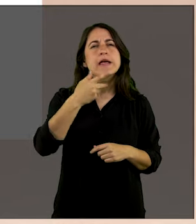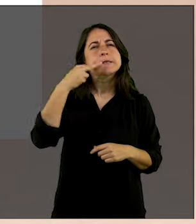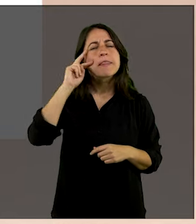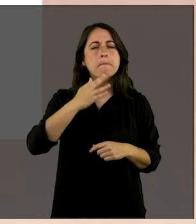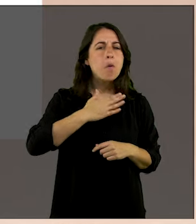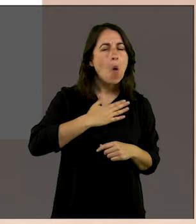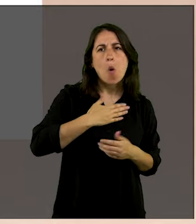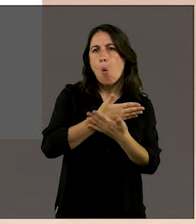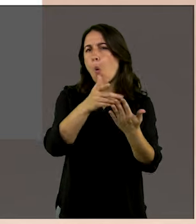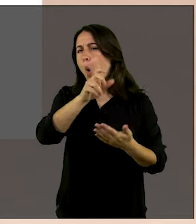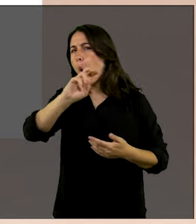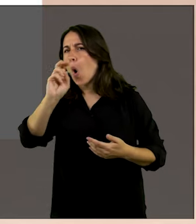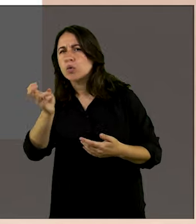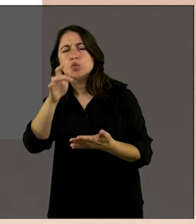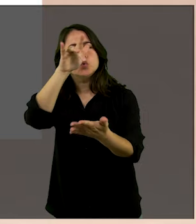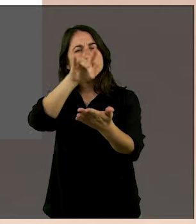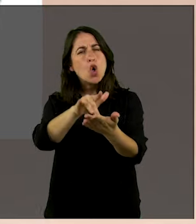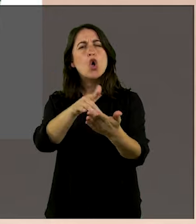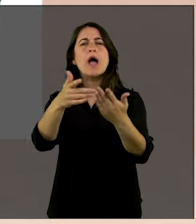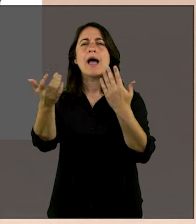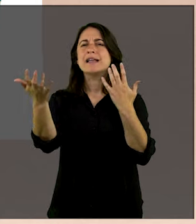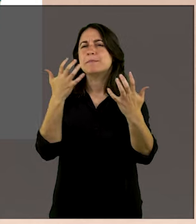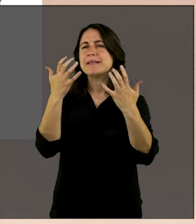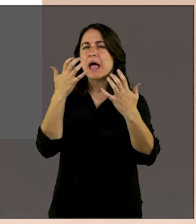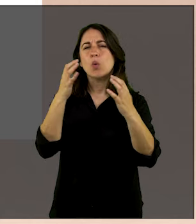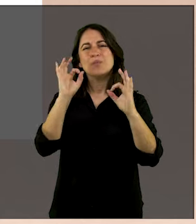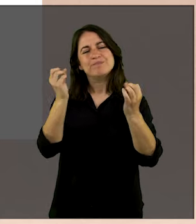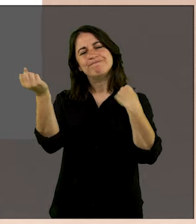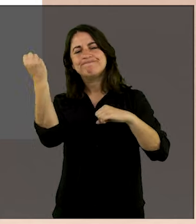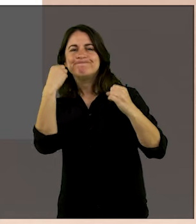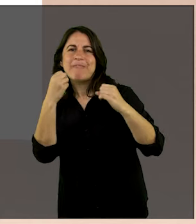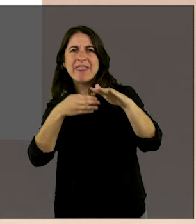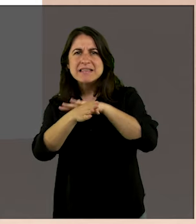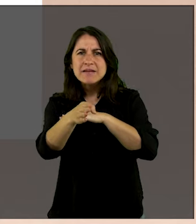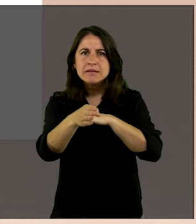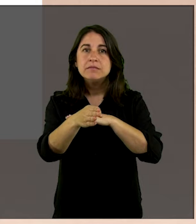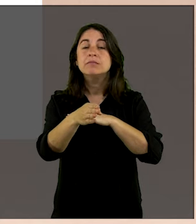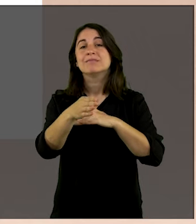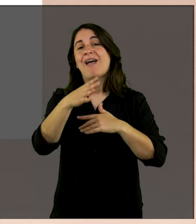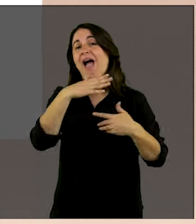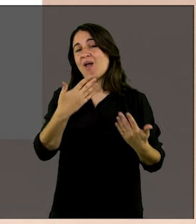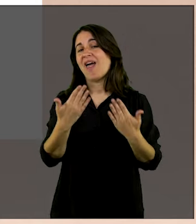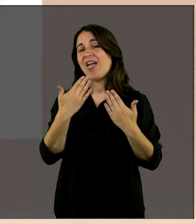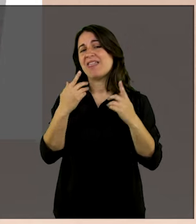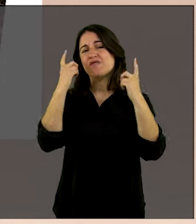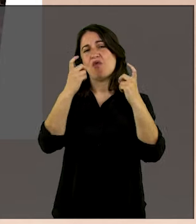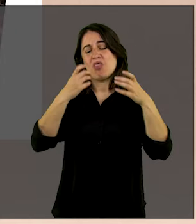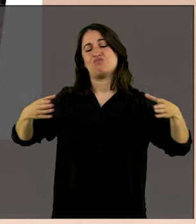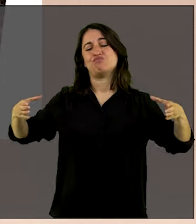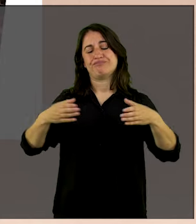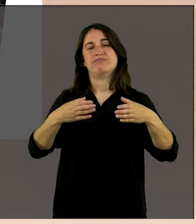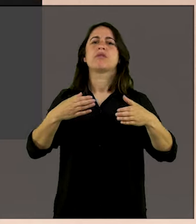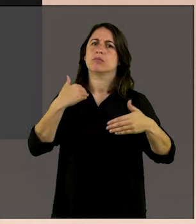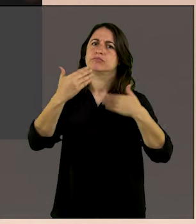¿Conoces experiencias propias o ajenas de asistencia a espectáculos escénicos accesibles? Hoy en día, gracias al